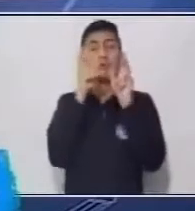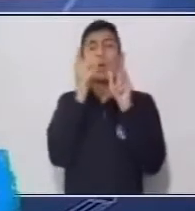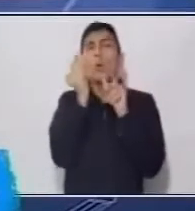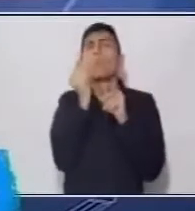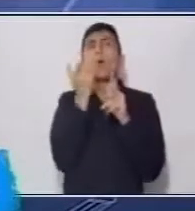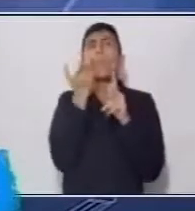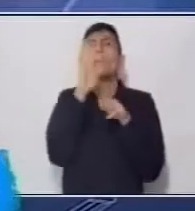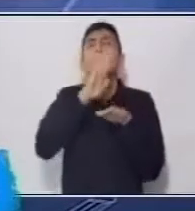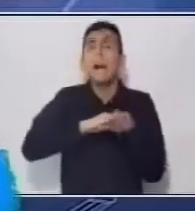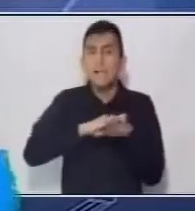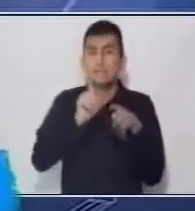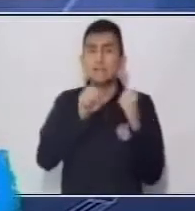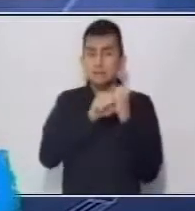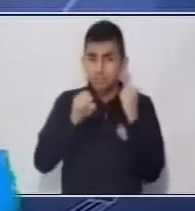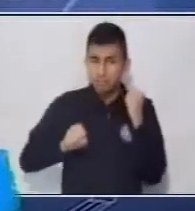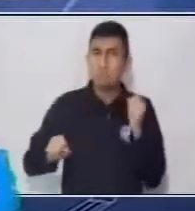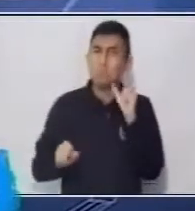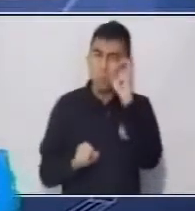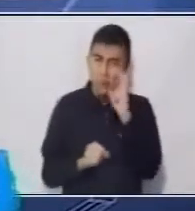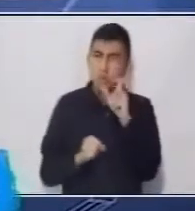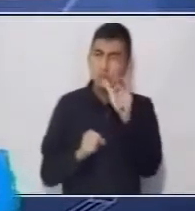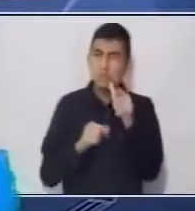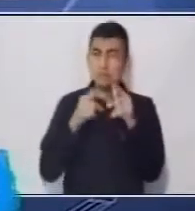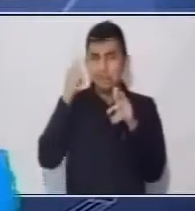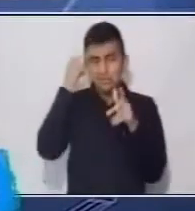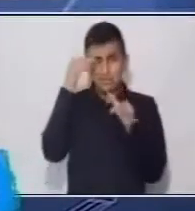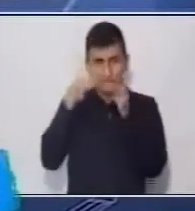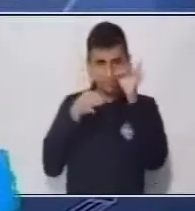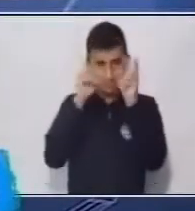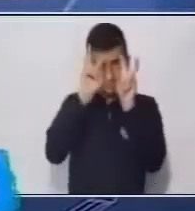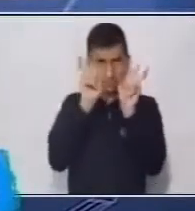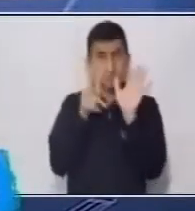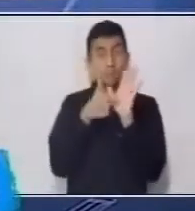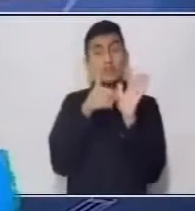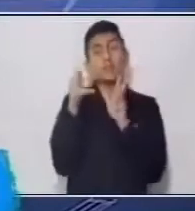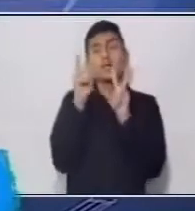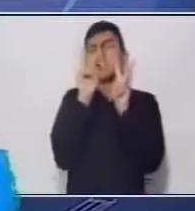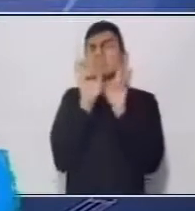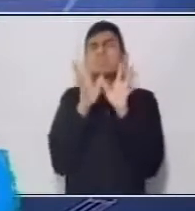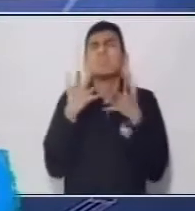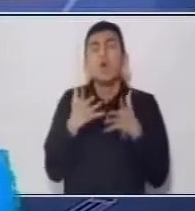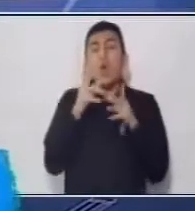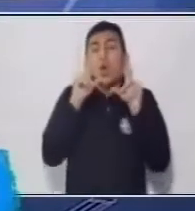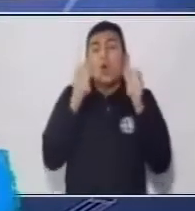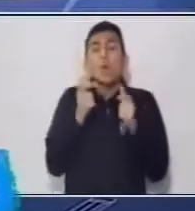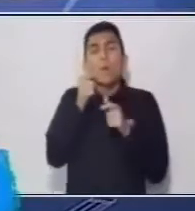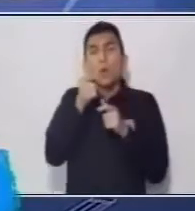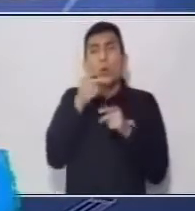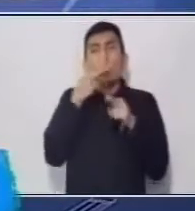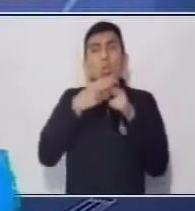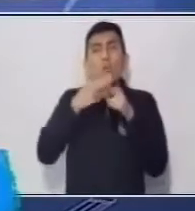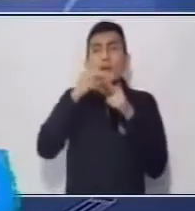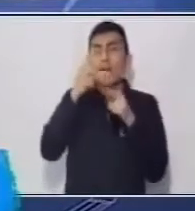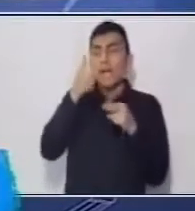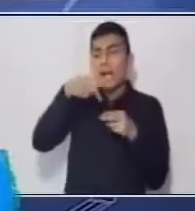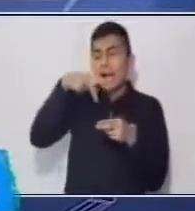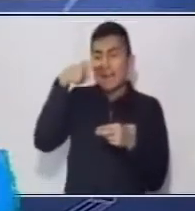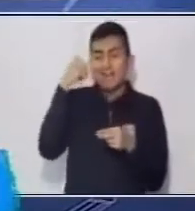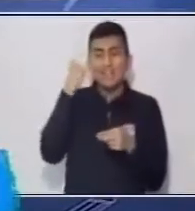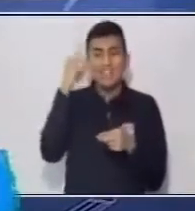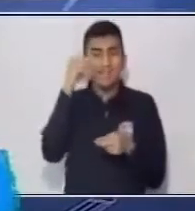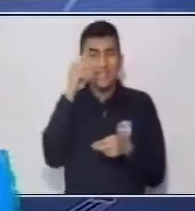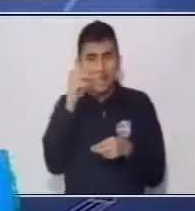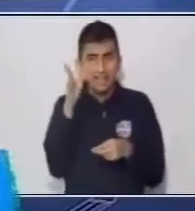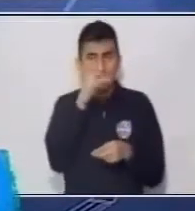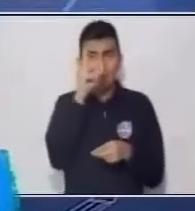poco extensa, por eso la estamos viendo en esta sesión, y es según la cantidad de verbos, ¿sí?